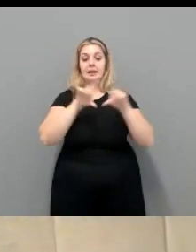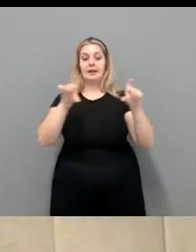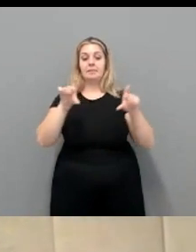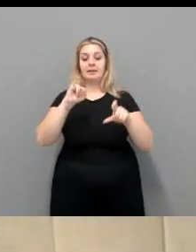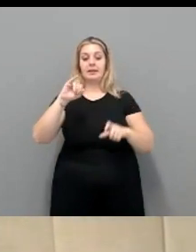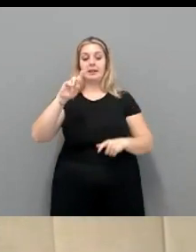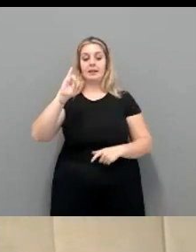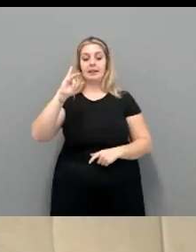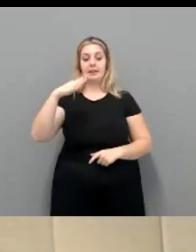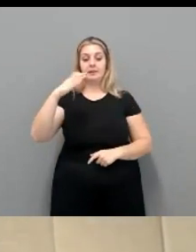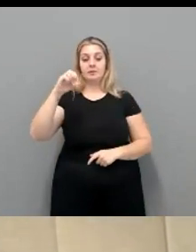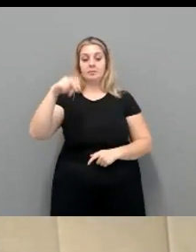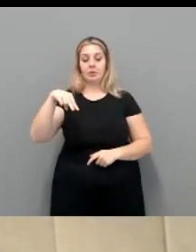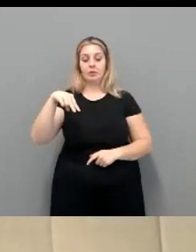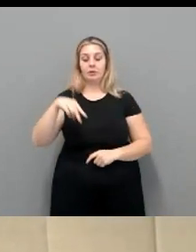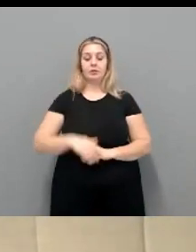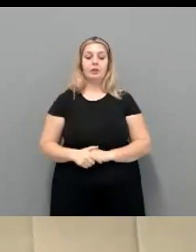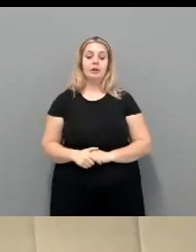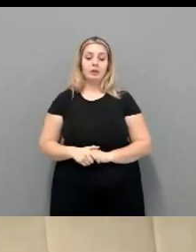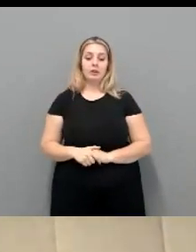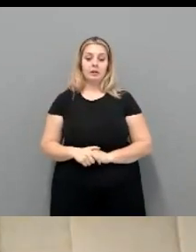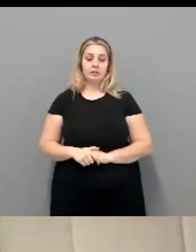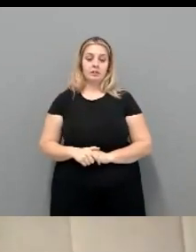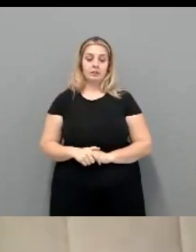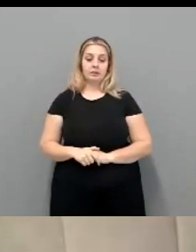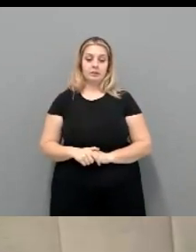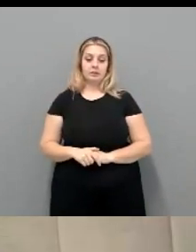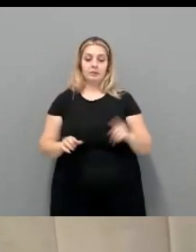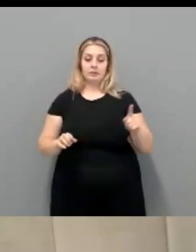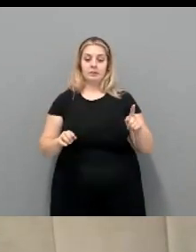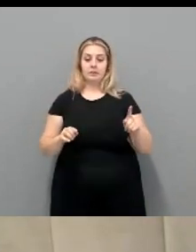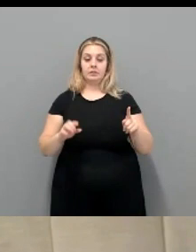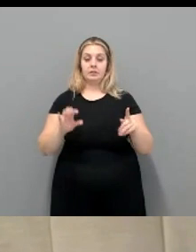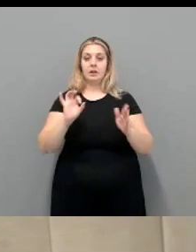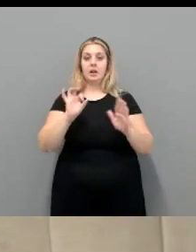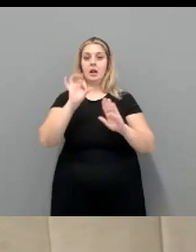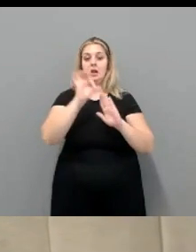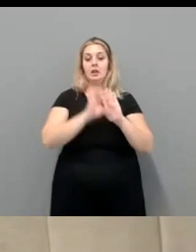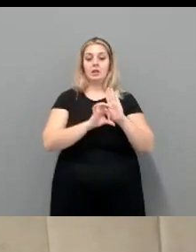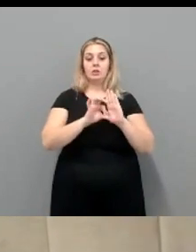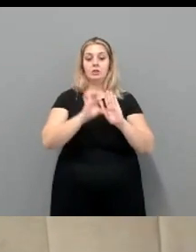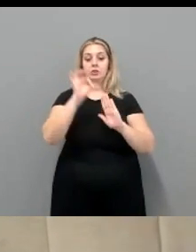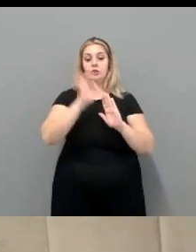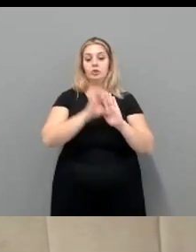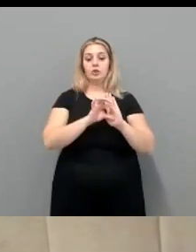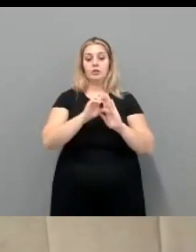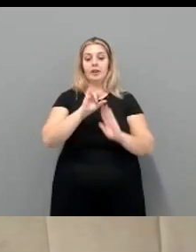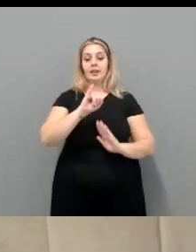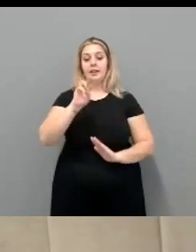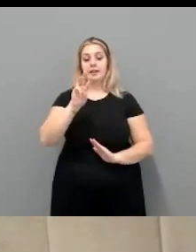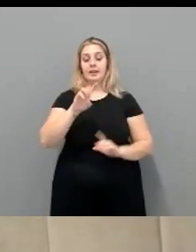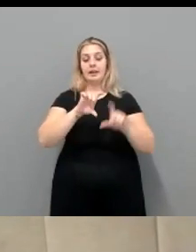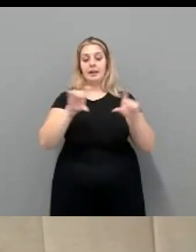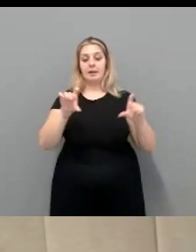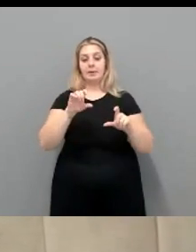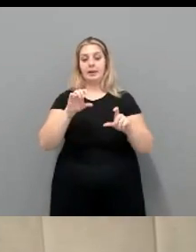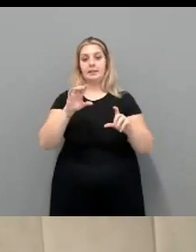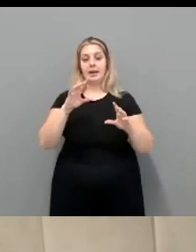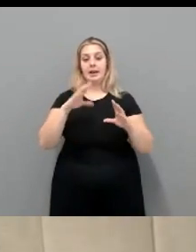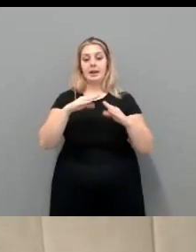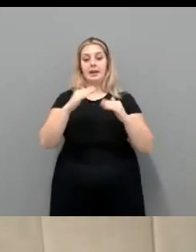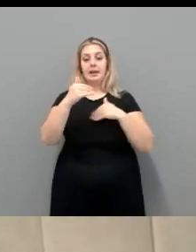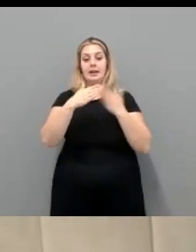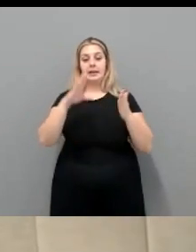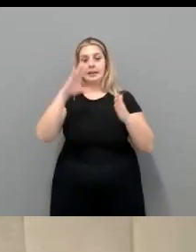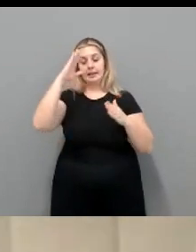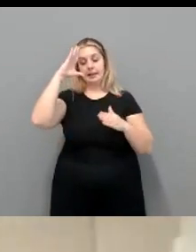Bond, el Iru, y nada, es una Surface con el software Grid 3 de la empresa de Smartbox. Ahí veis